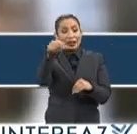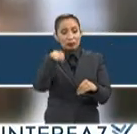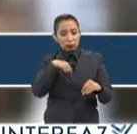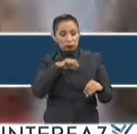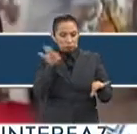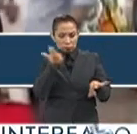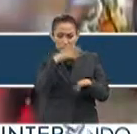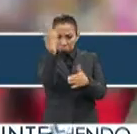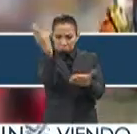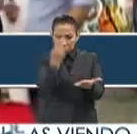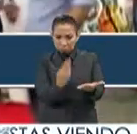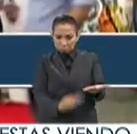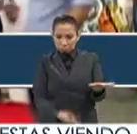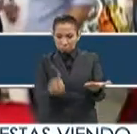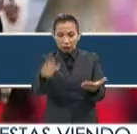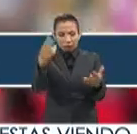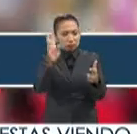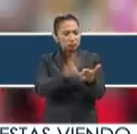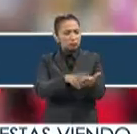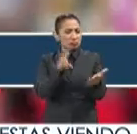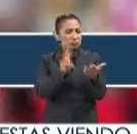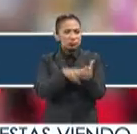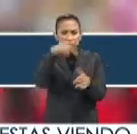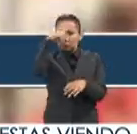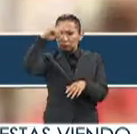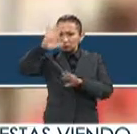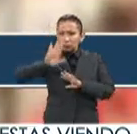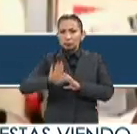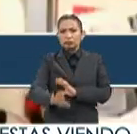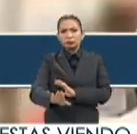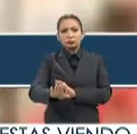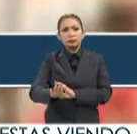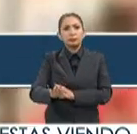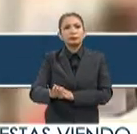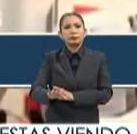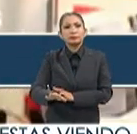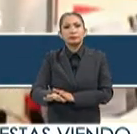diseño es la riqueza del diseño mexicano,